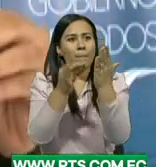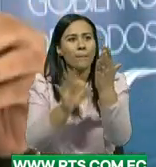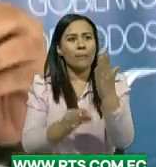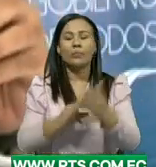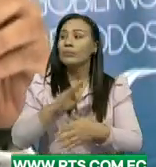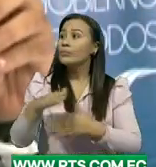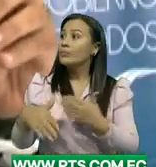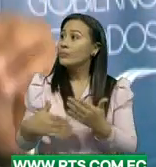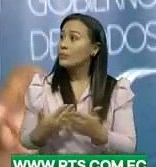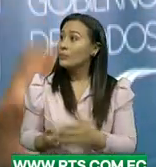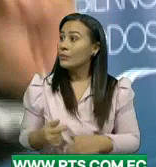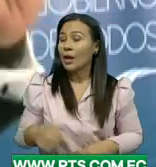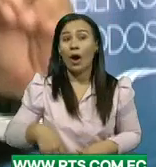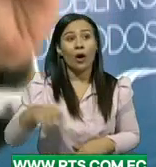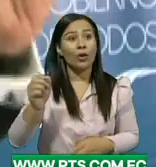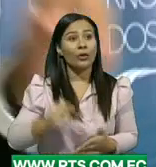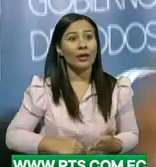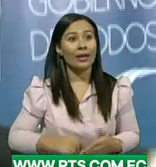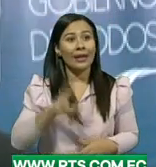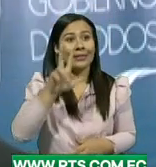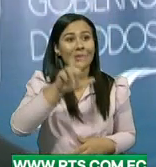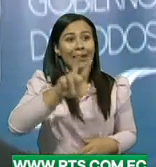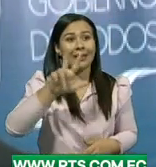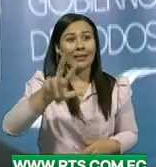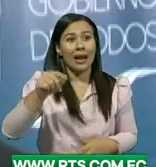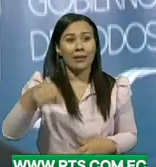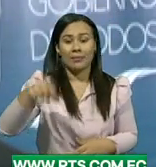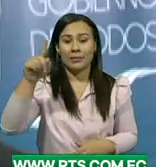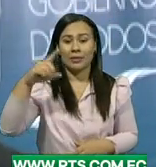están incluidos en la contratación es de